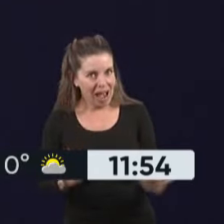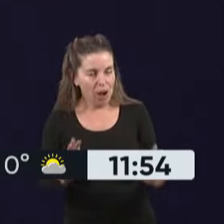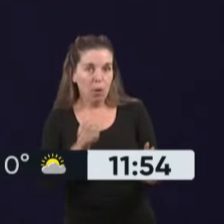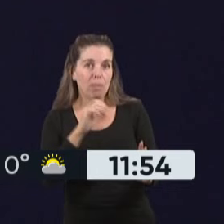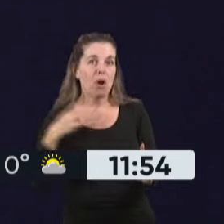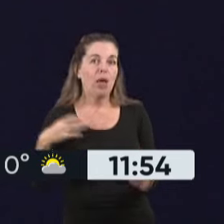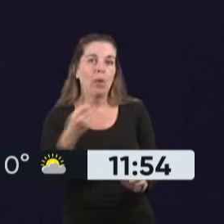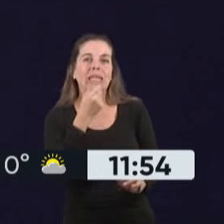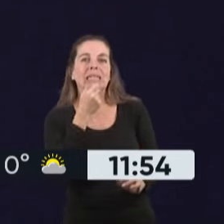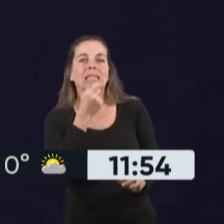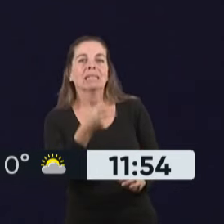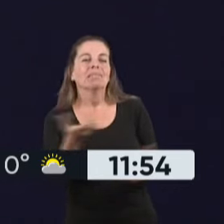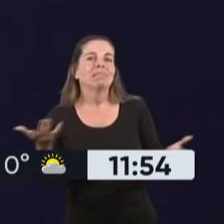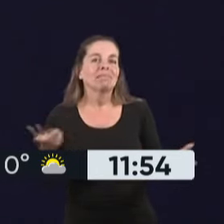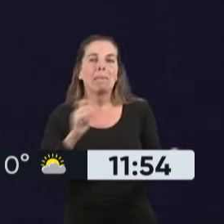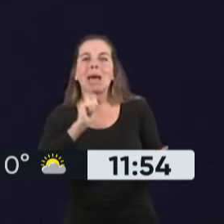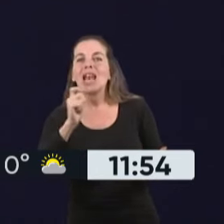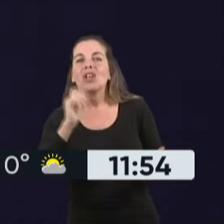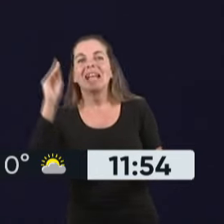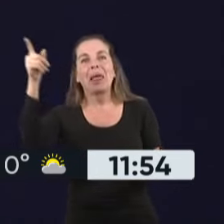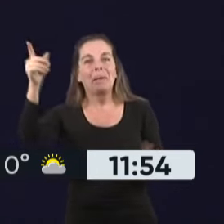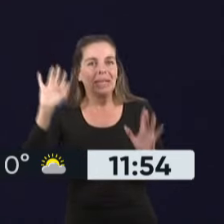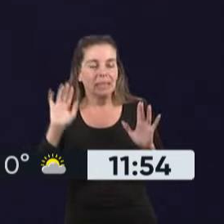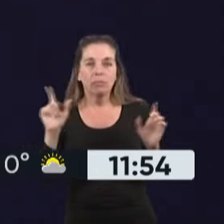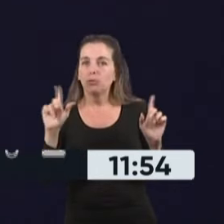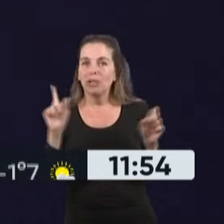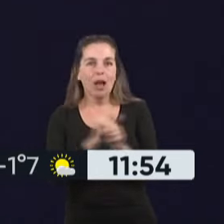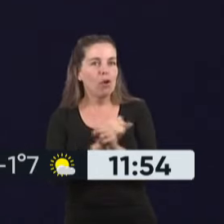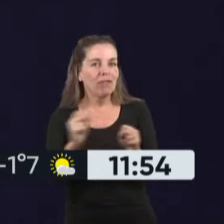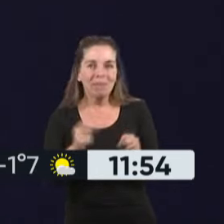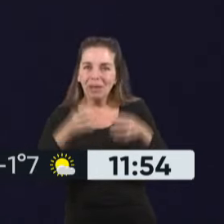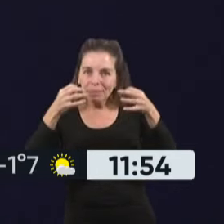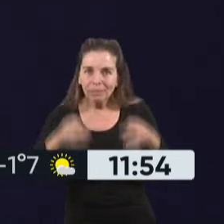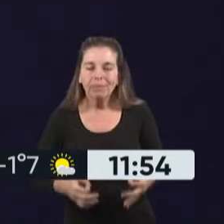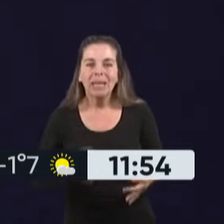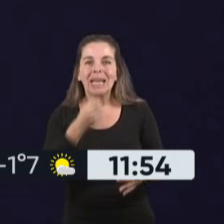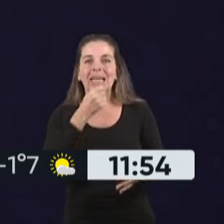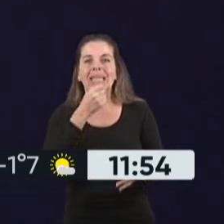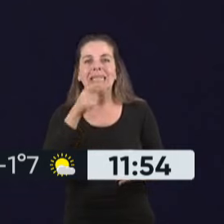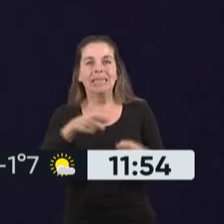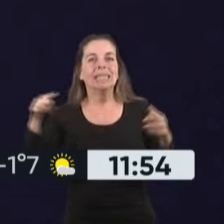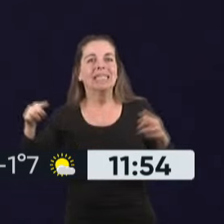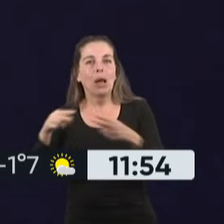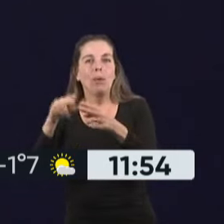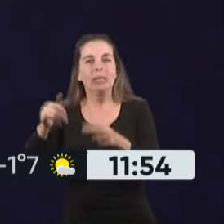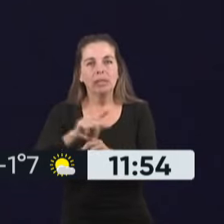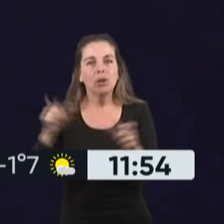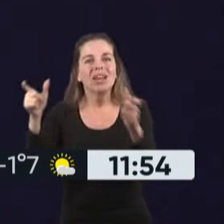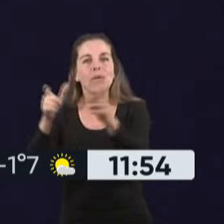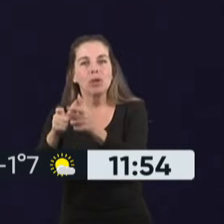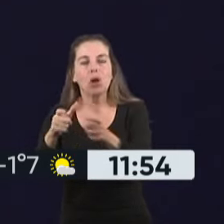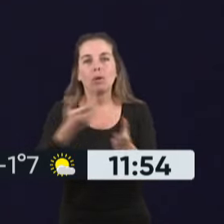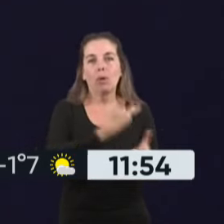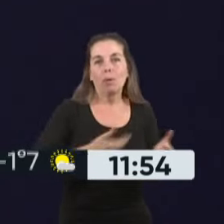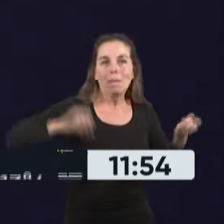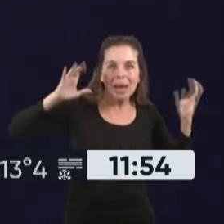eso titulan en la prensa, y todavía no está confirmado si efectivamente se va o no a encontrar con Bolsonaro